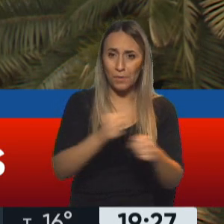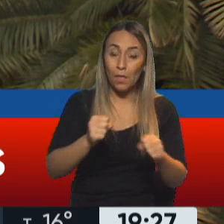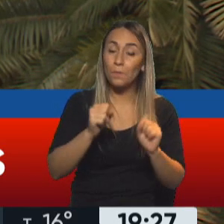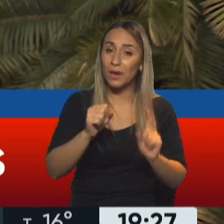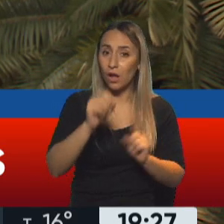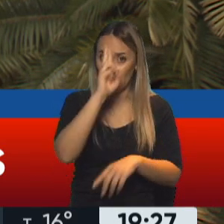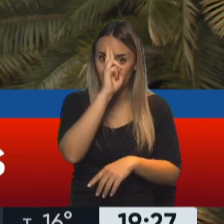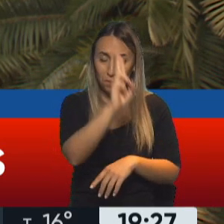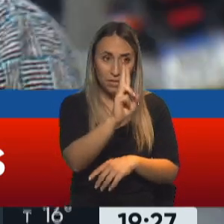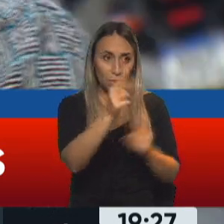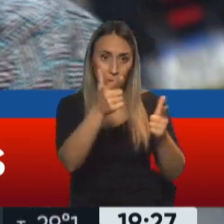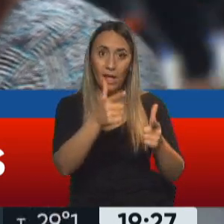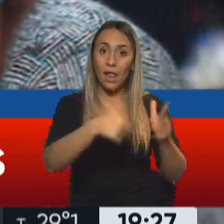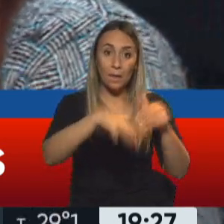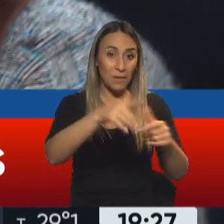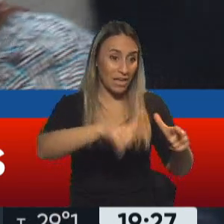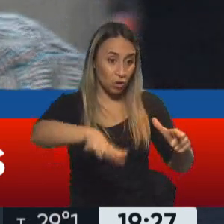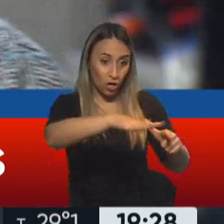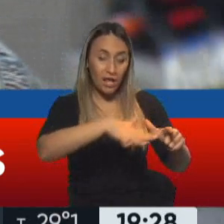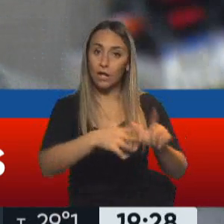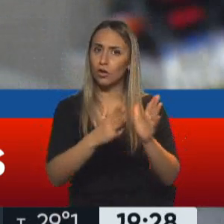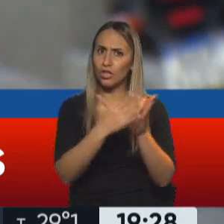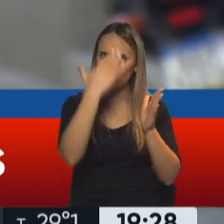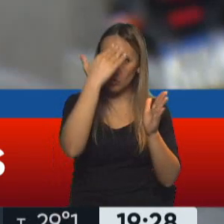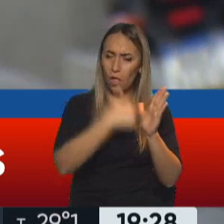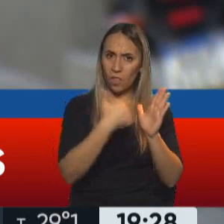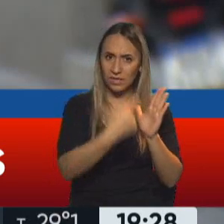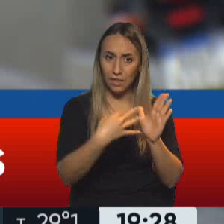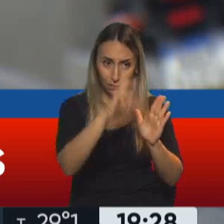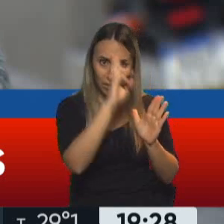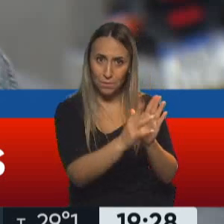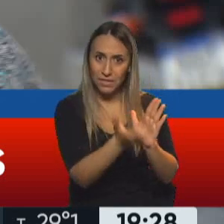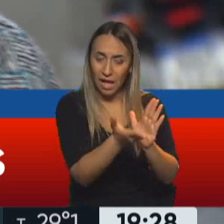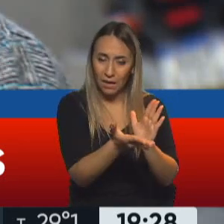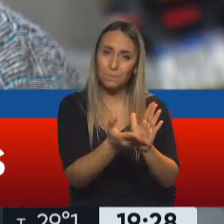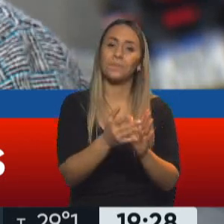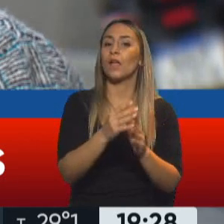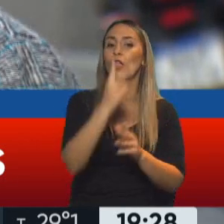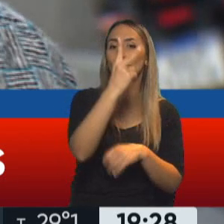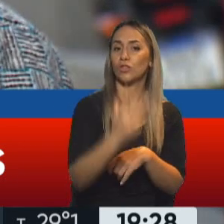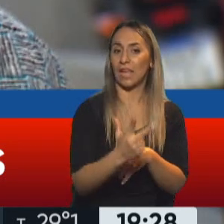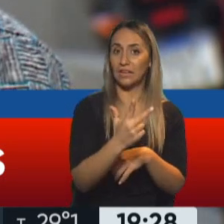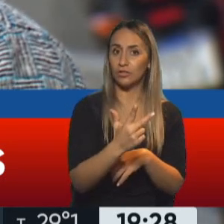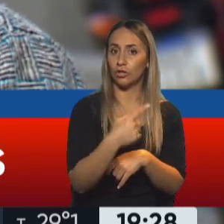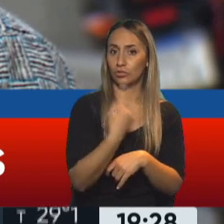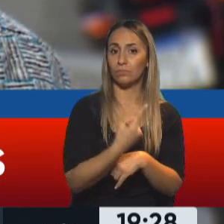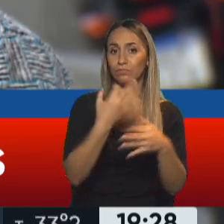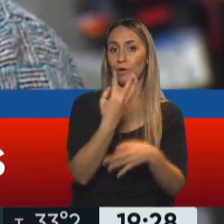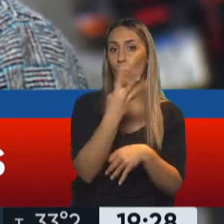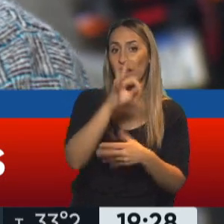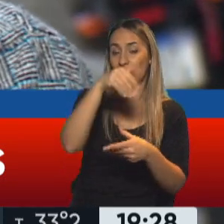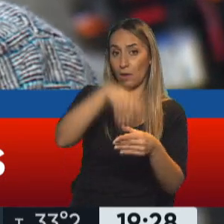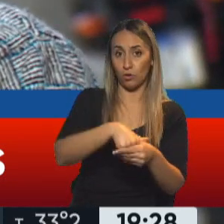respetar las mayorías que la Constitución establece para este tipo de proyectos, que son 2/3, es decir, 40